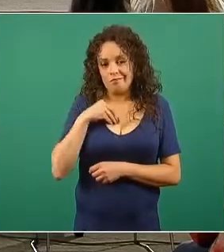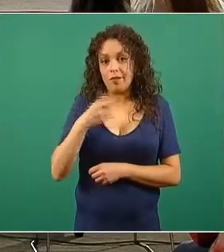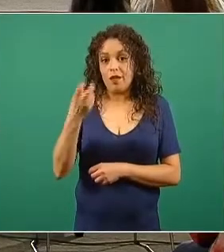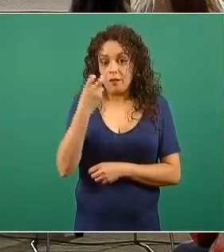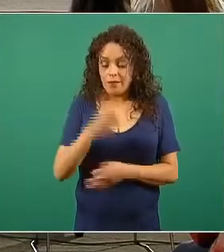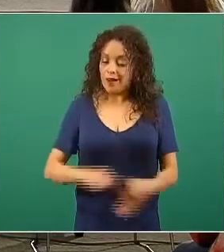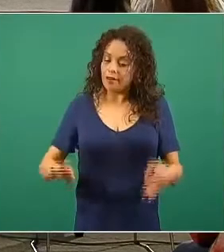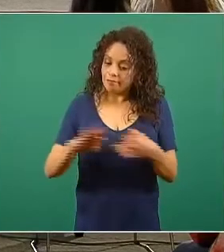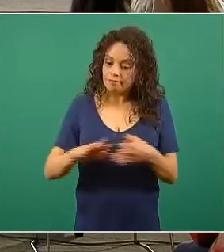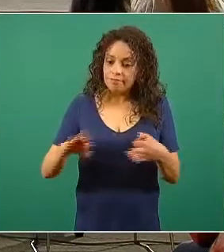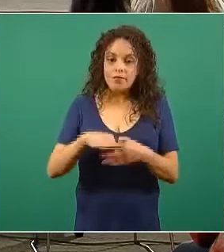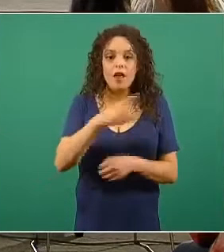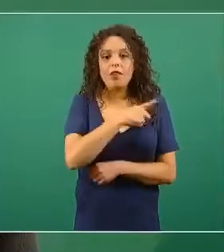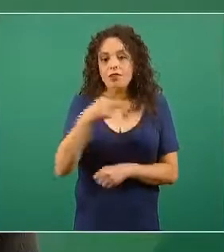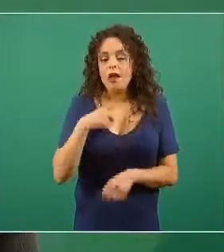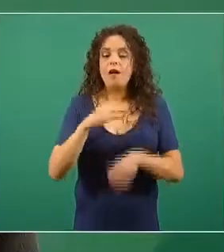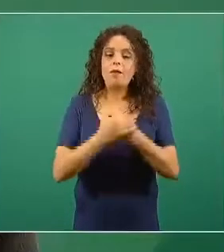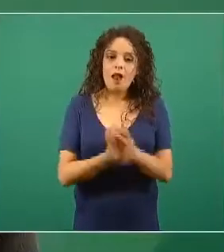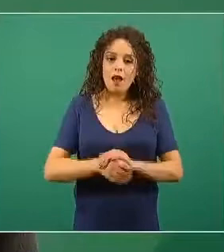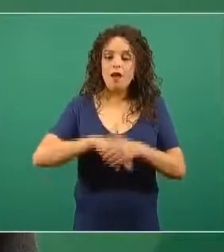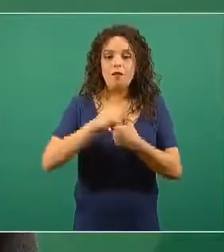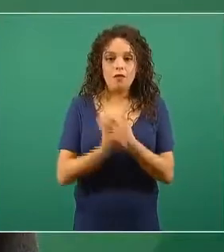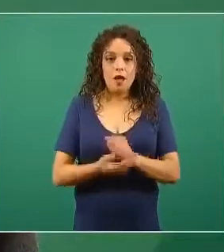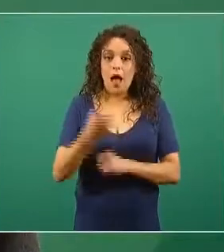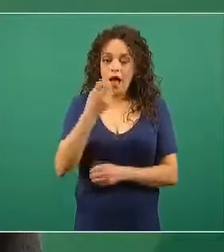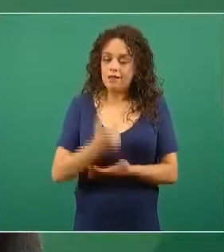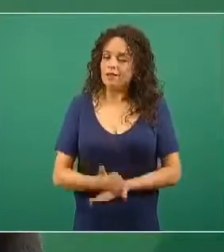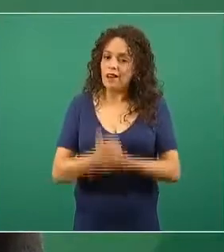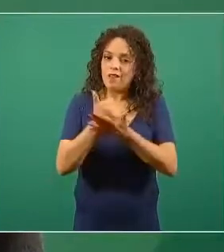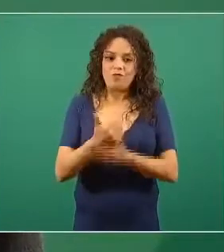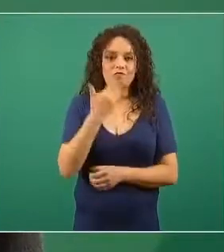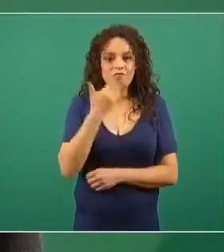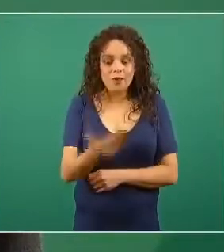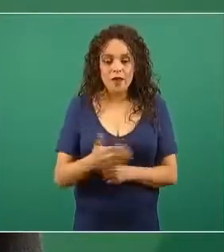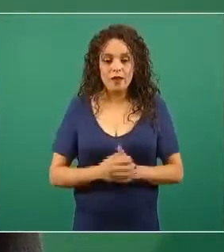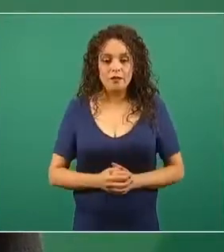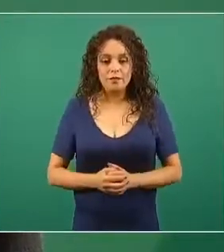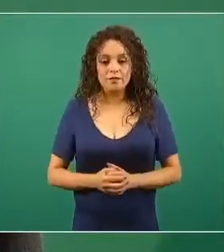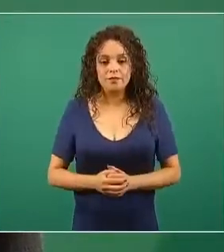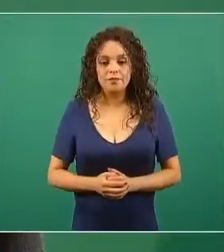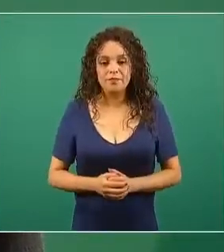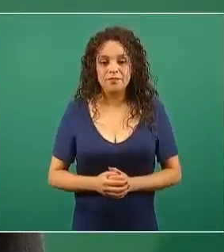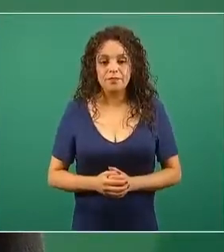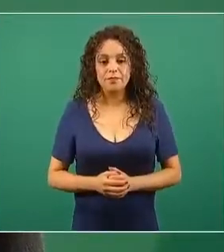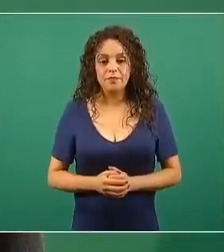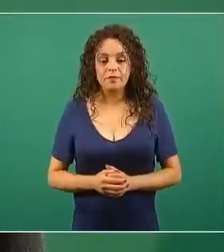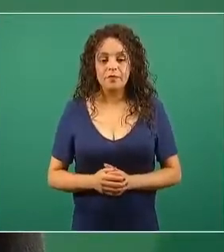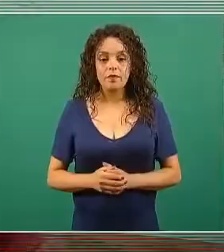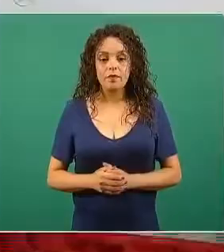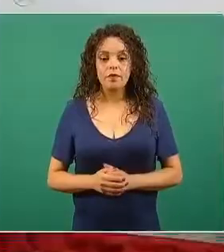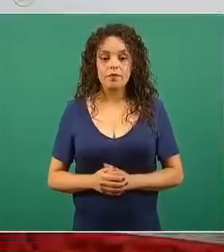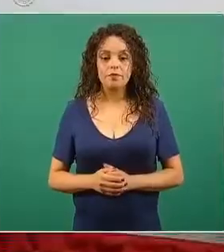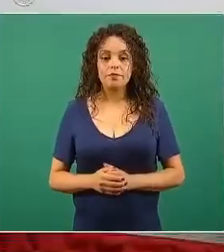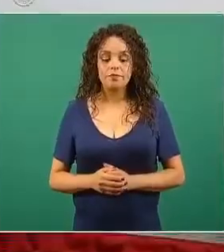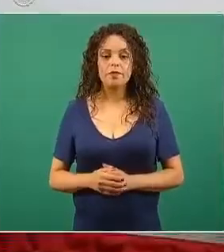manos frecuentemente, pues definitivamente contribuye a esto. Si nosotros leemos el plan